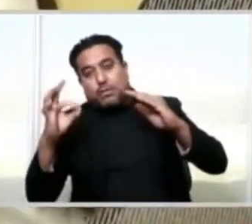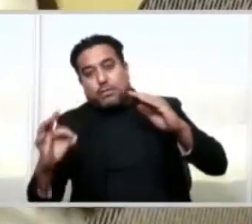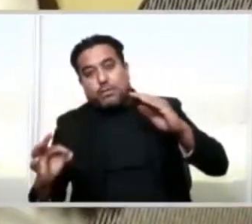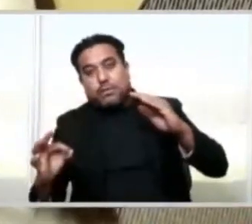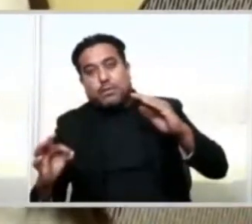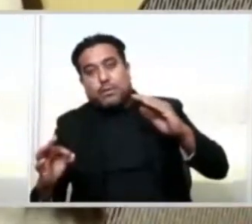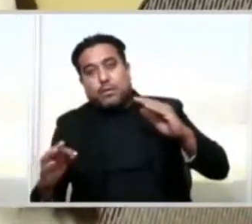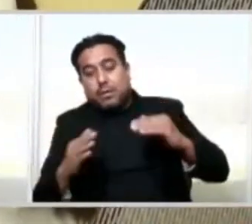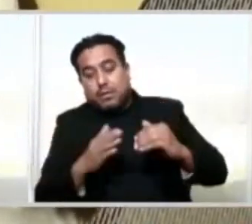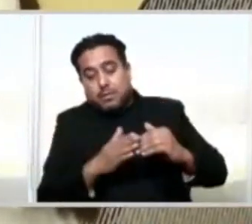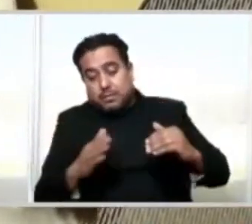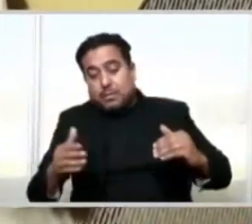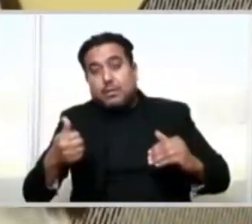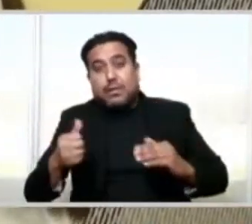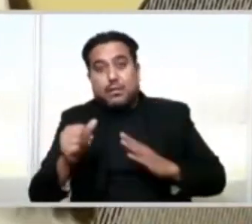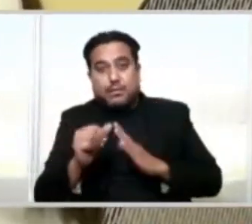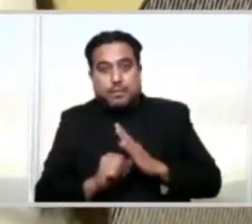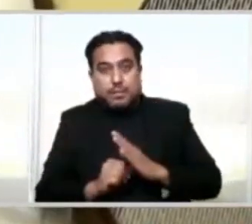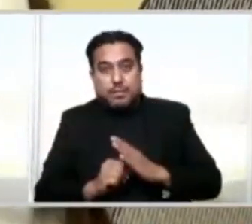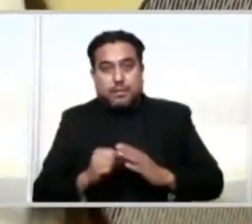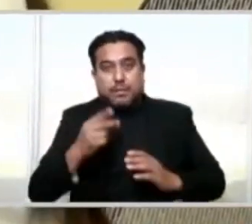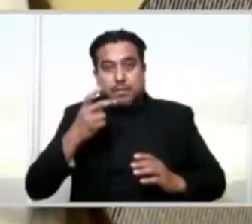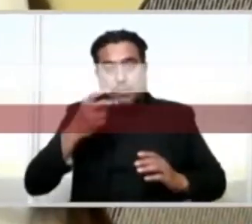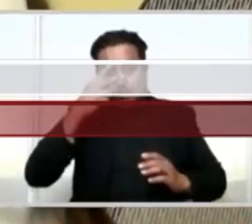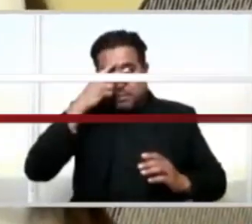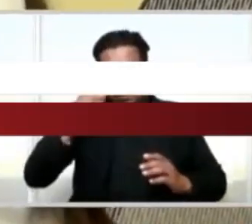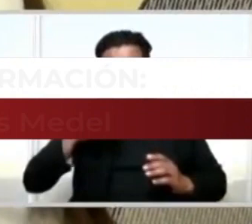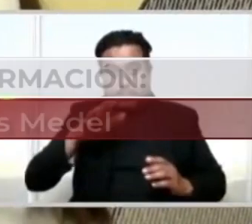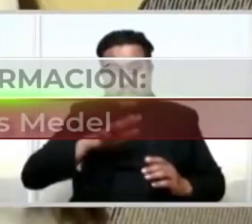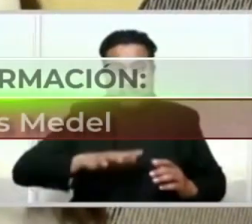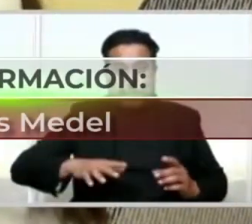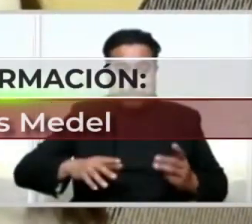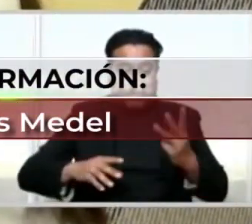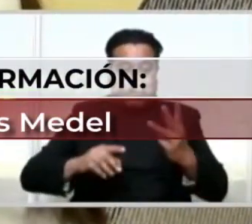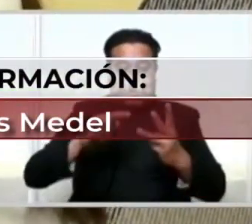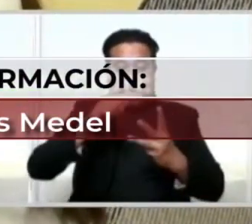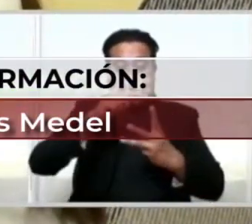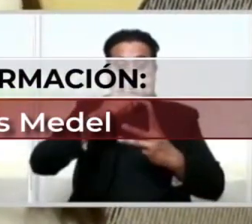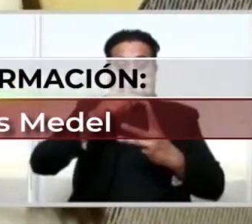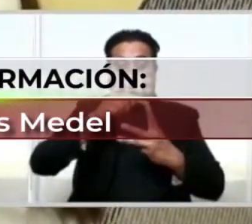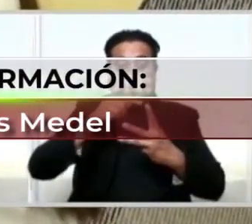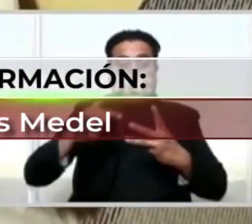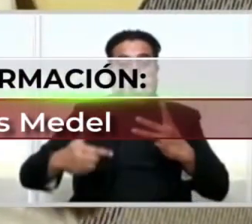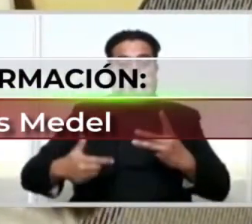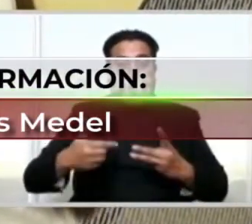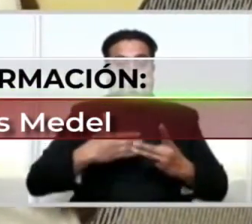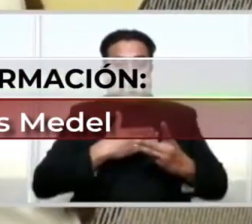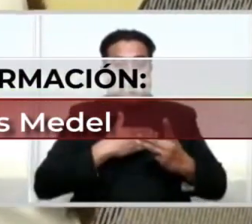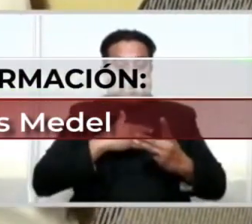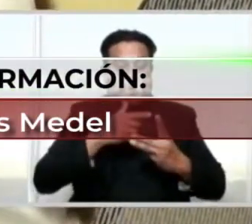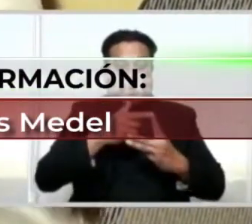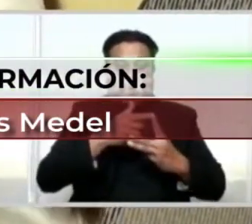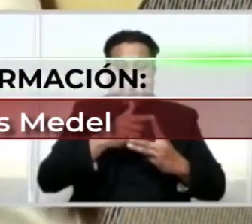los 6 meses. Es decir, que en México uno de cada 3 bebés reciben lactancia